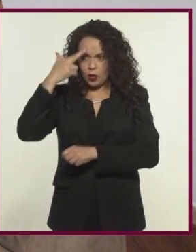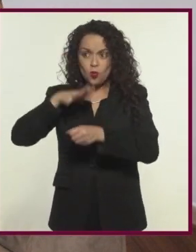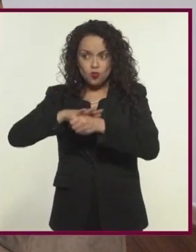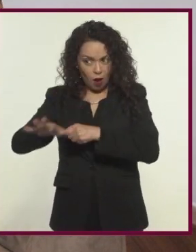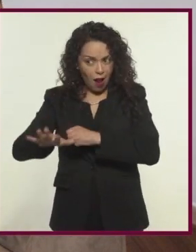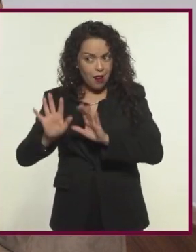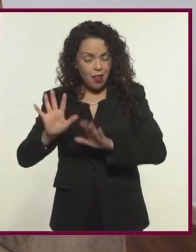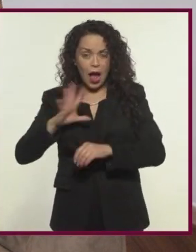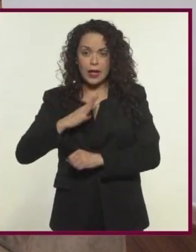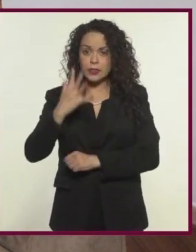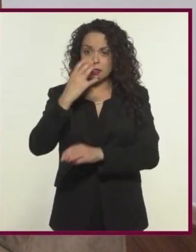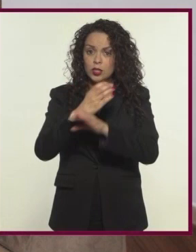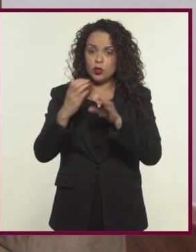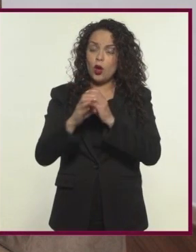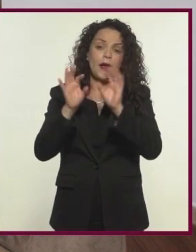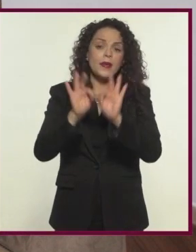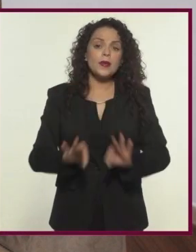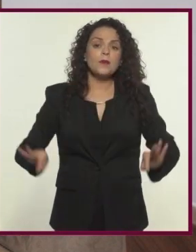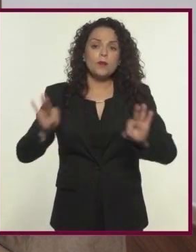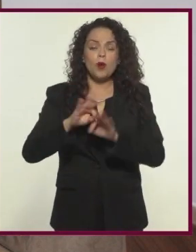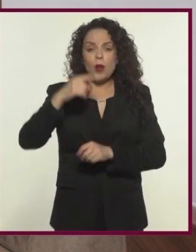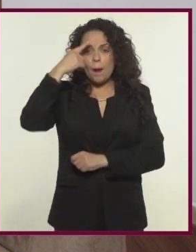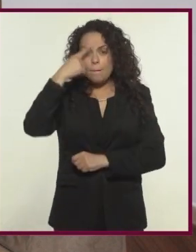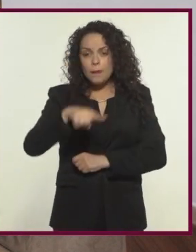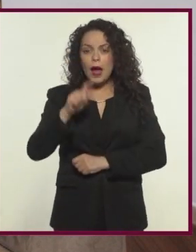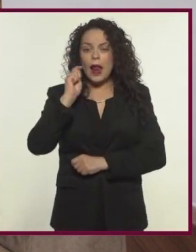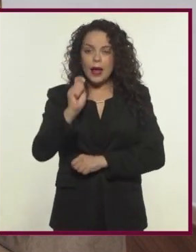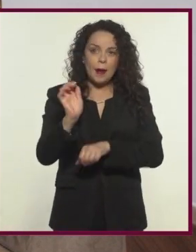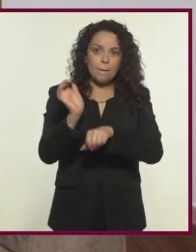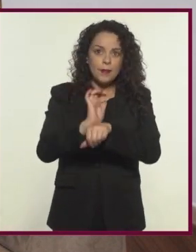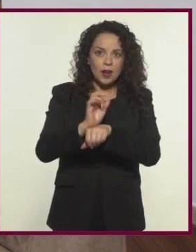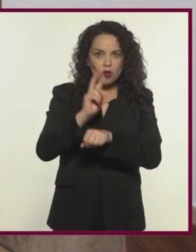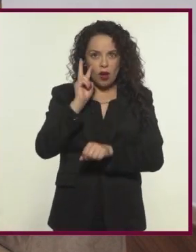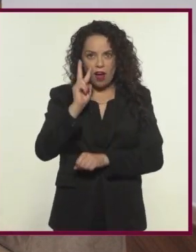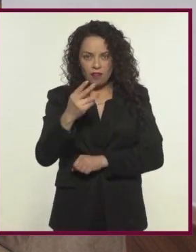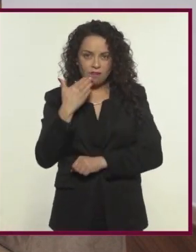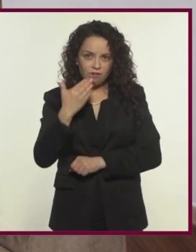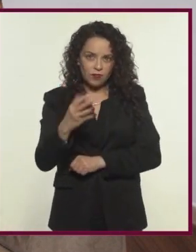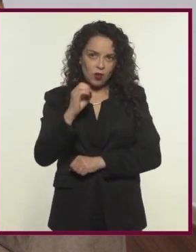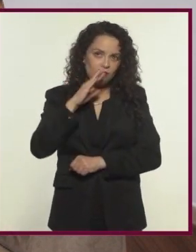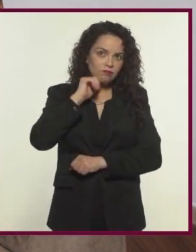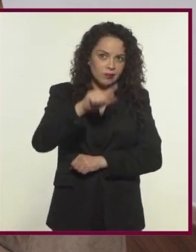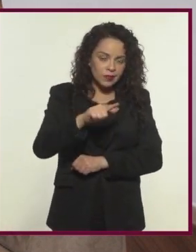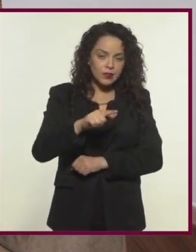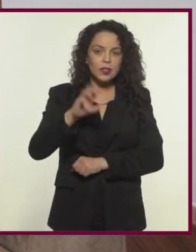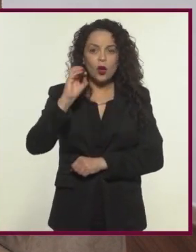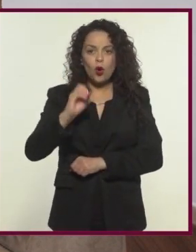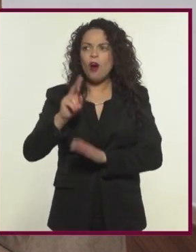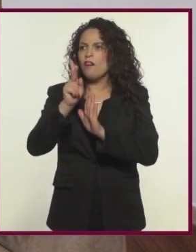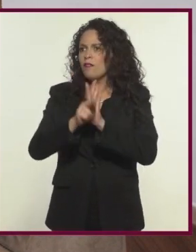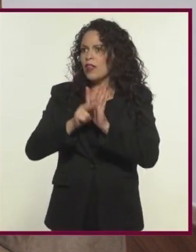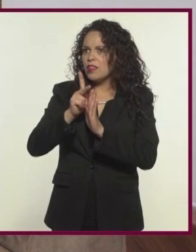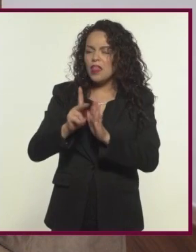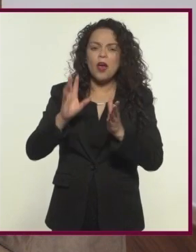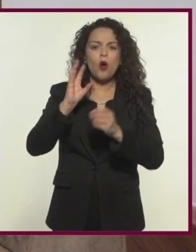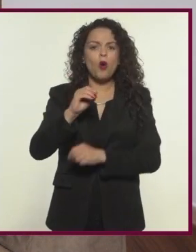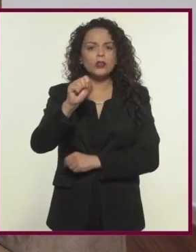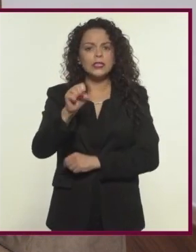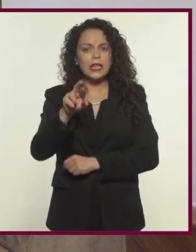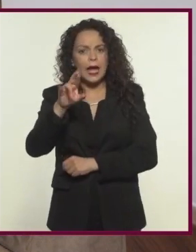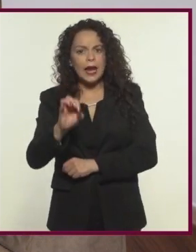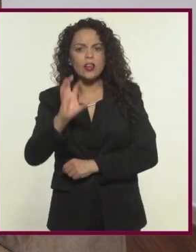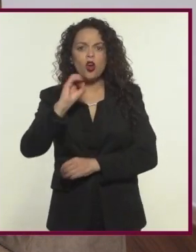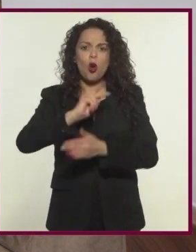cuáles son? Hay 5 elementos fundamentales para analizar no solo películas, sino cualquier producto audiovisual,